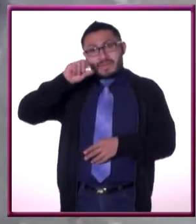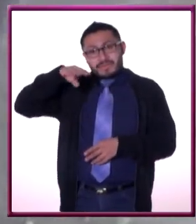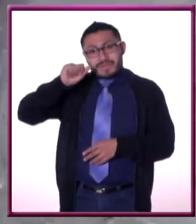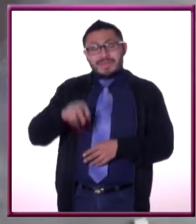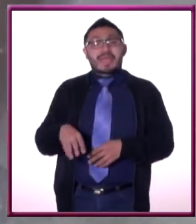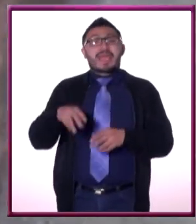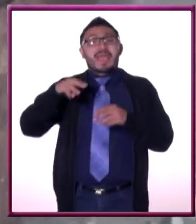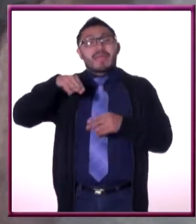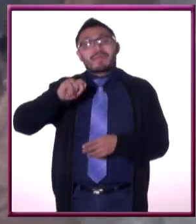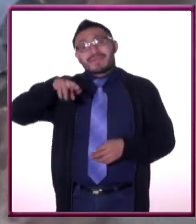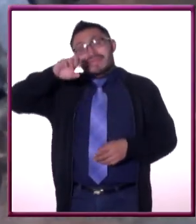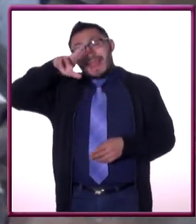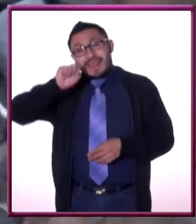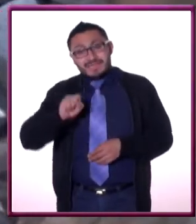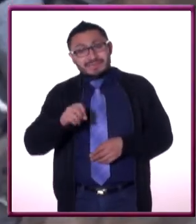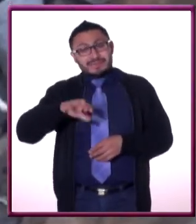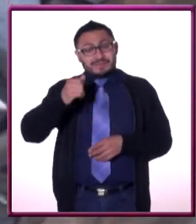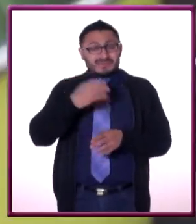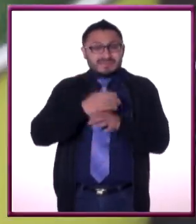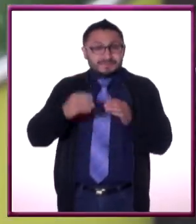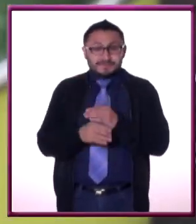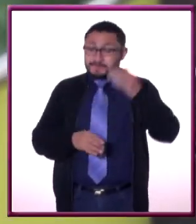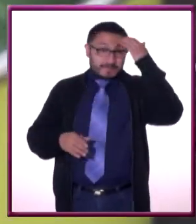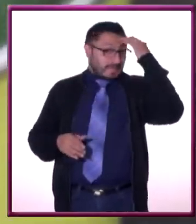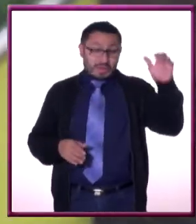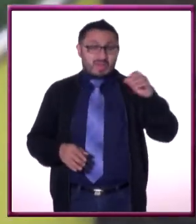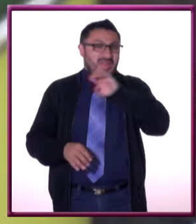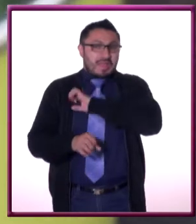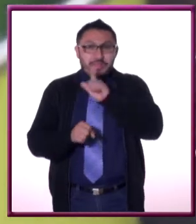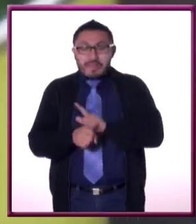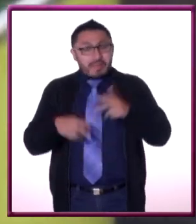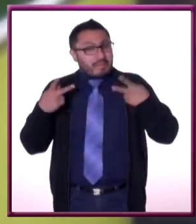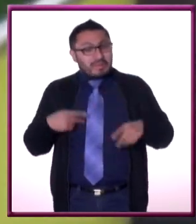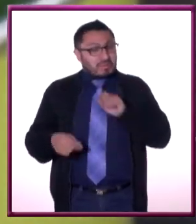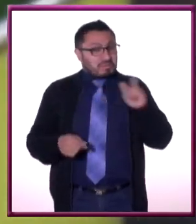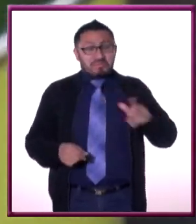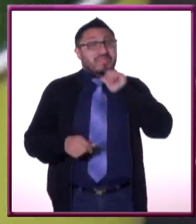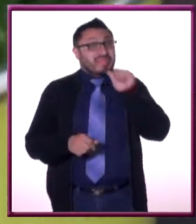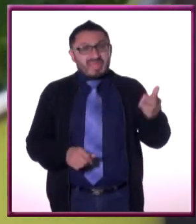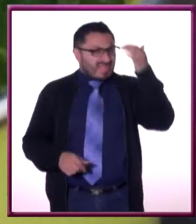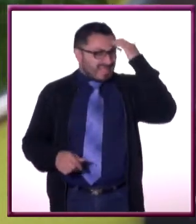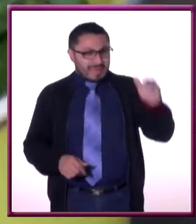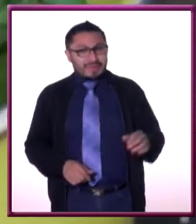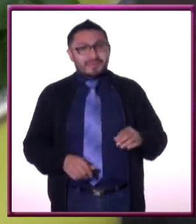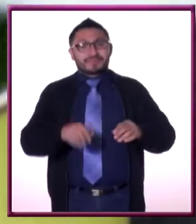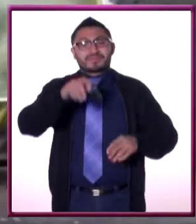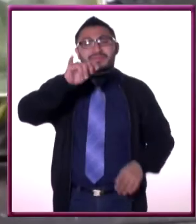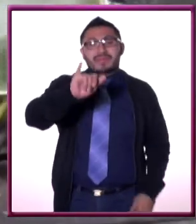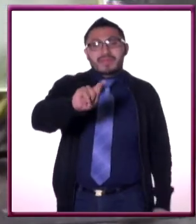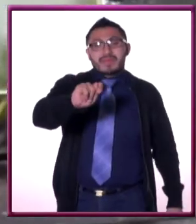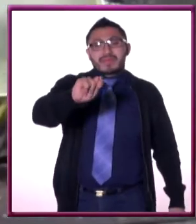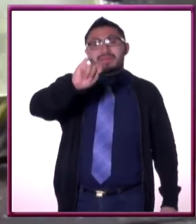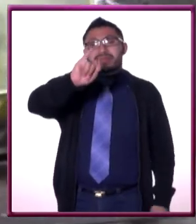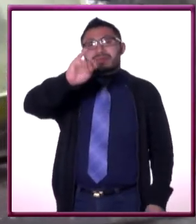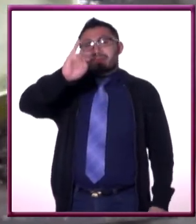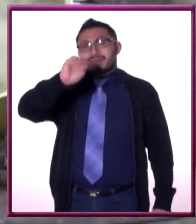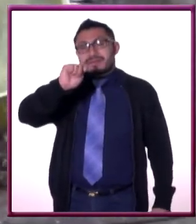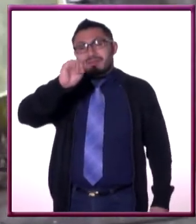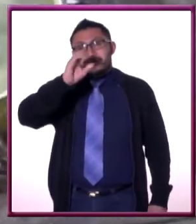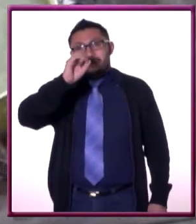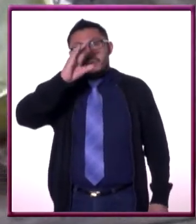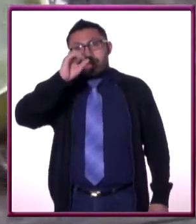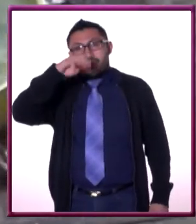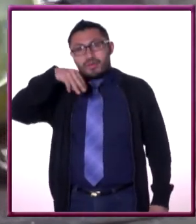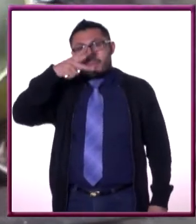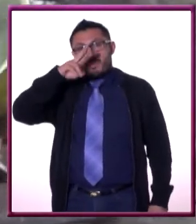minerales y otra cosa que no conocemos muy bien, ni siquiera los especialistas, que son los fitocompuestos, o sea, todos esos compuestos